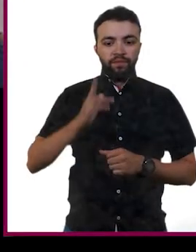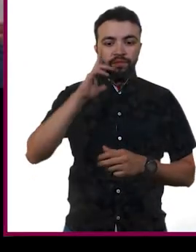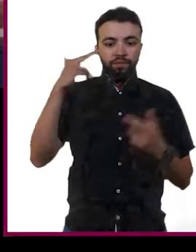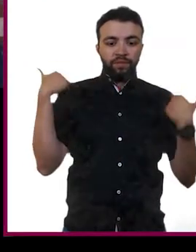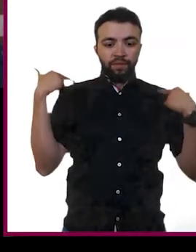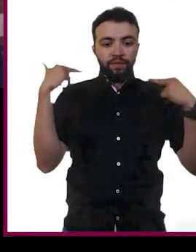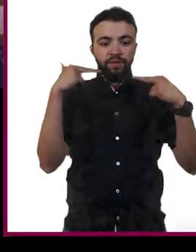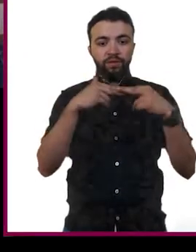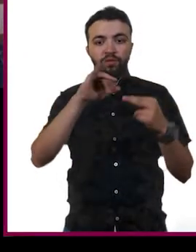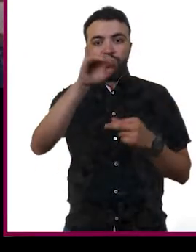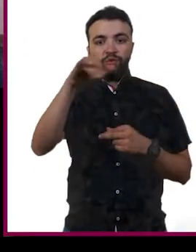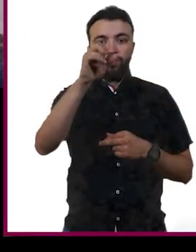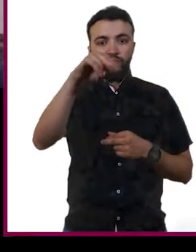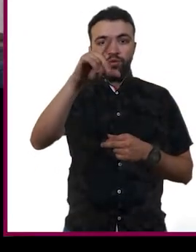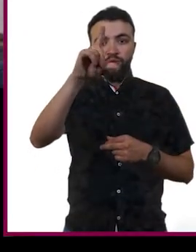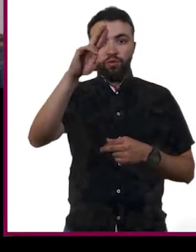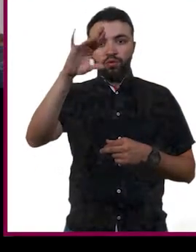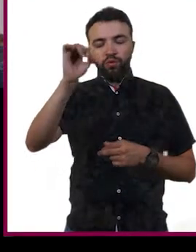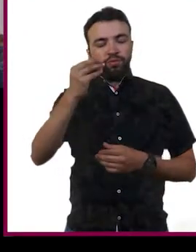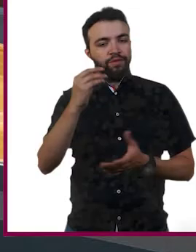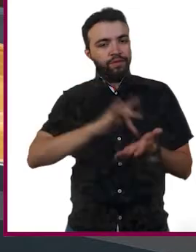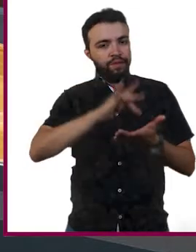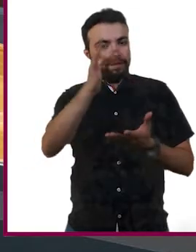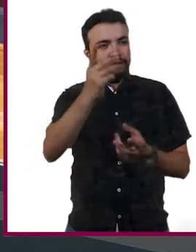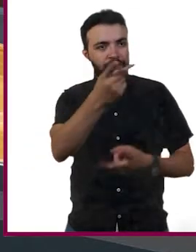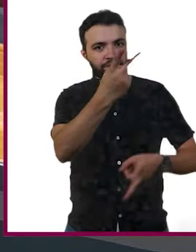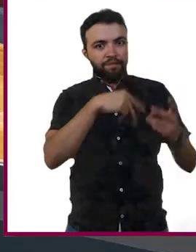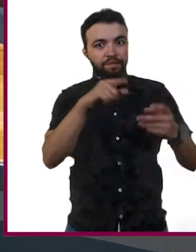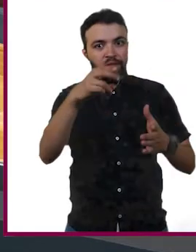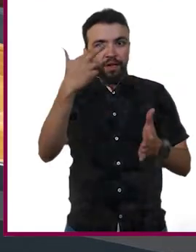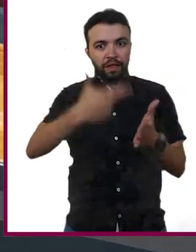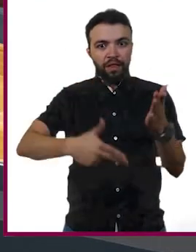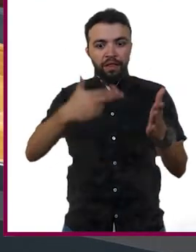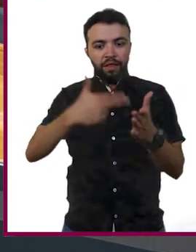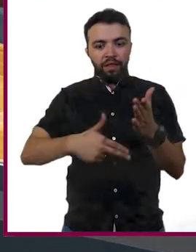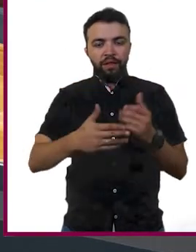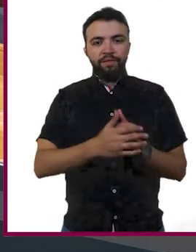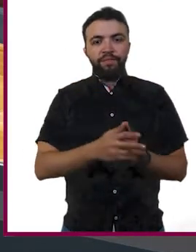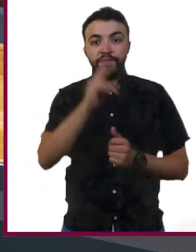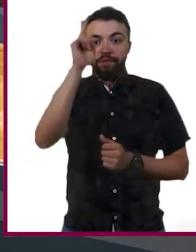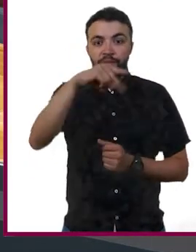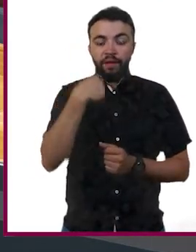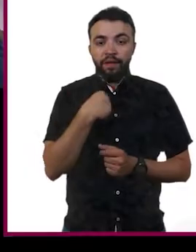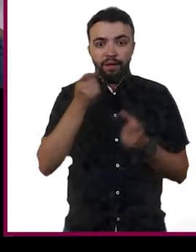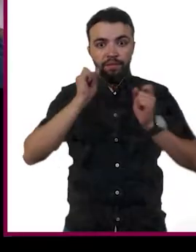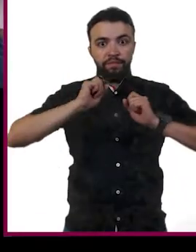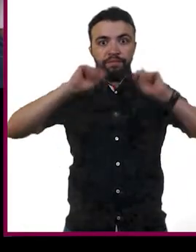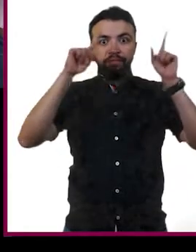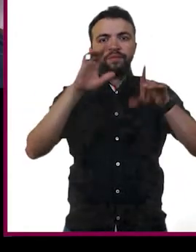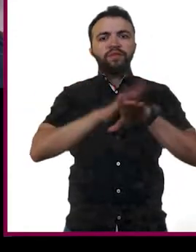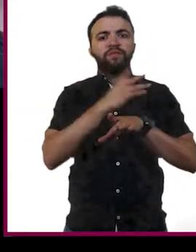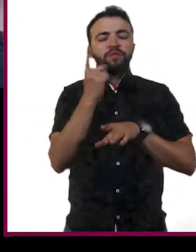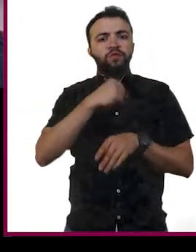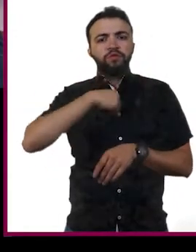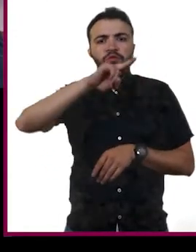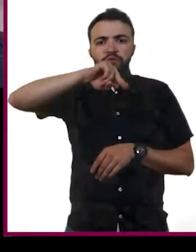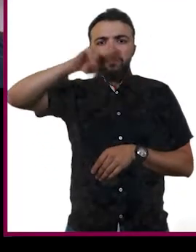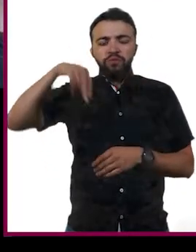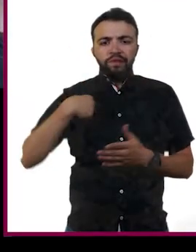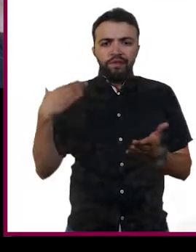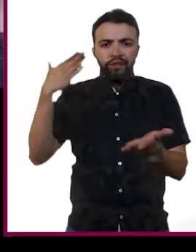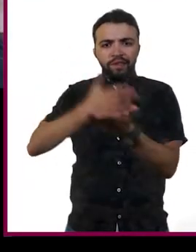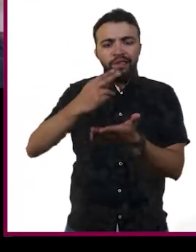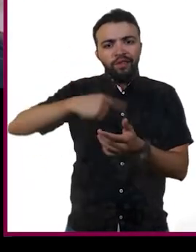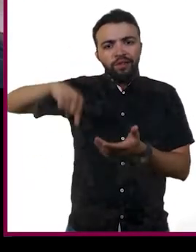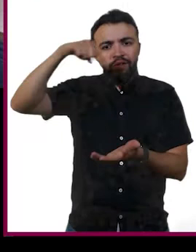Hola, maestro Juan Luis, pues muchas gracias por dejarnos entrar a tu taller y la verdad estamos impresionados porque nunca habíamos estado en un